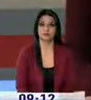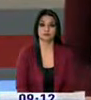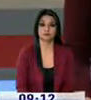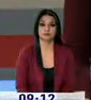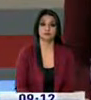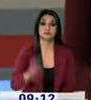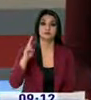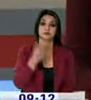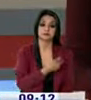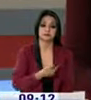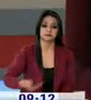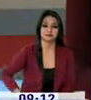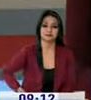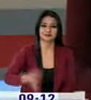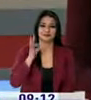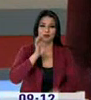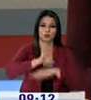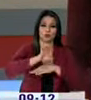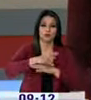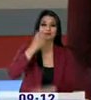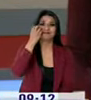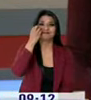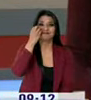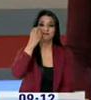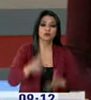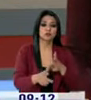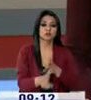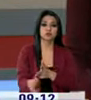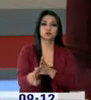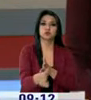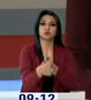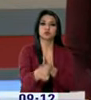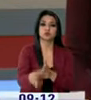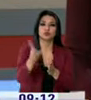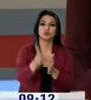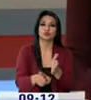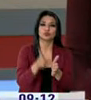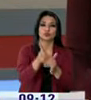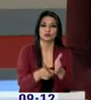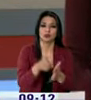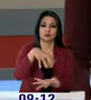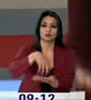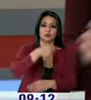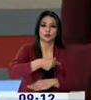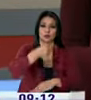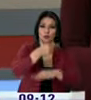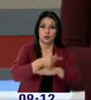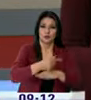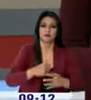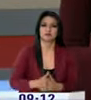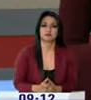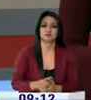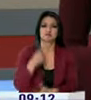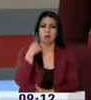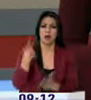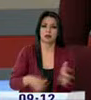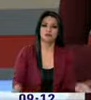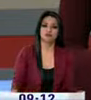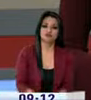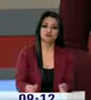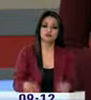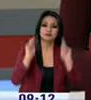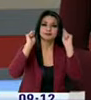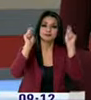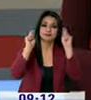La vicepresidenta María Alejandra Vicuña encabezó una caravana en el Cantón Durán, en la provincia de Guayas, con el fin de impulsar el sí en